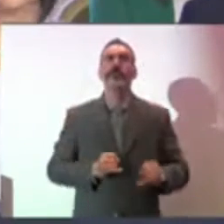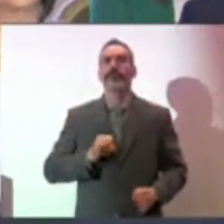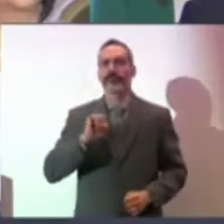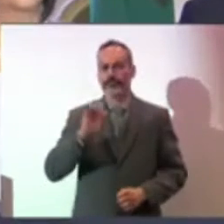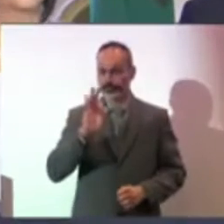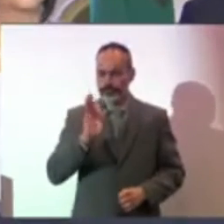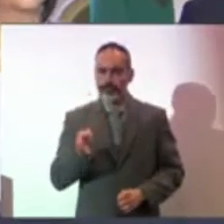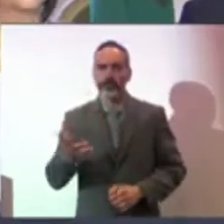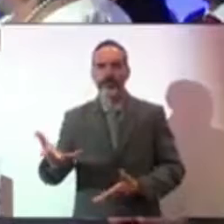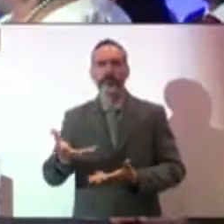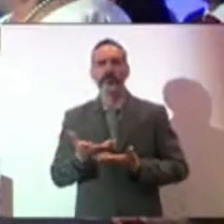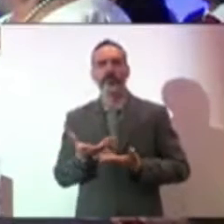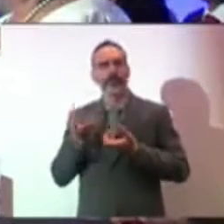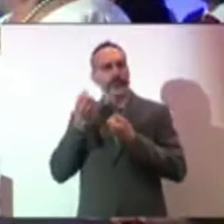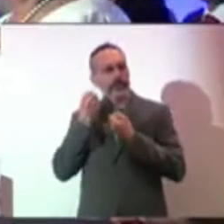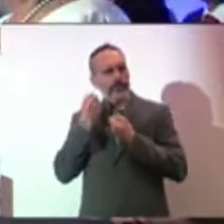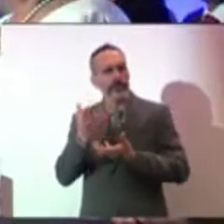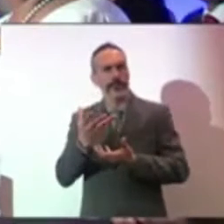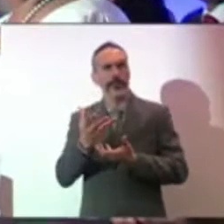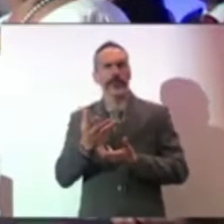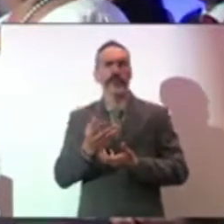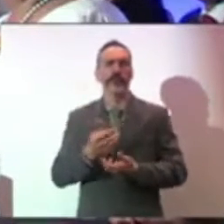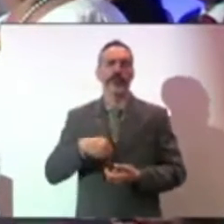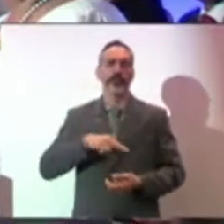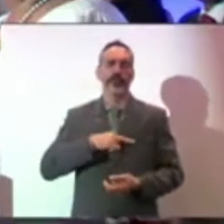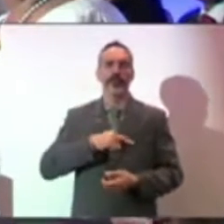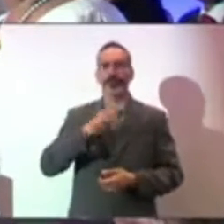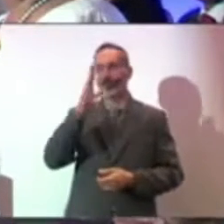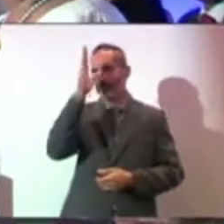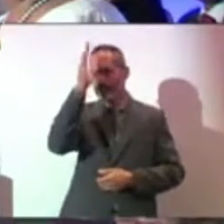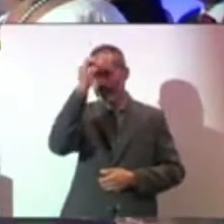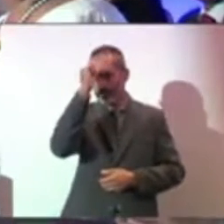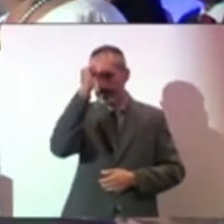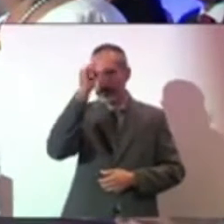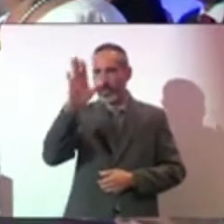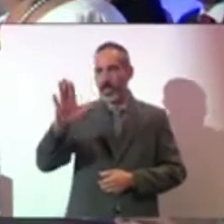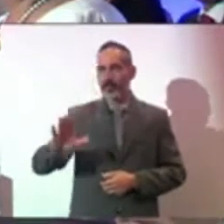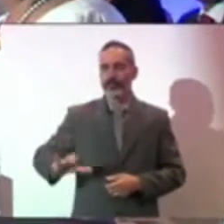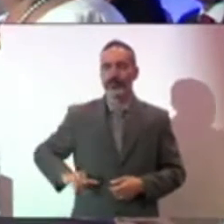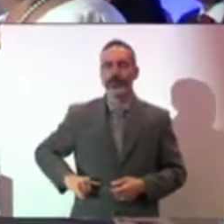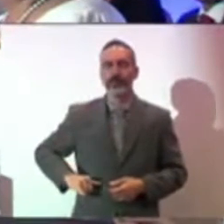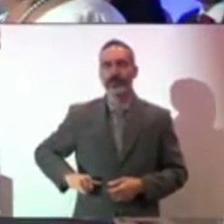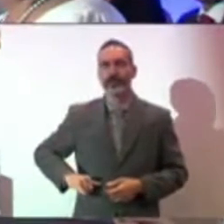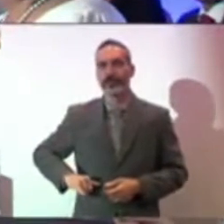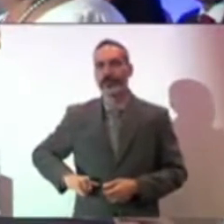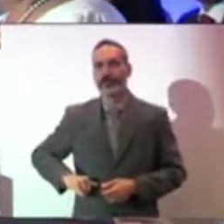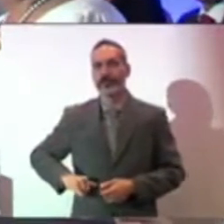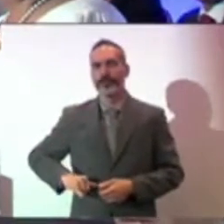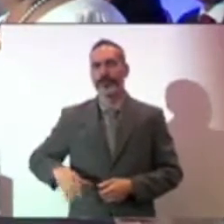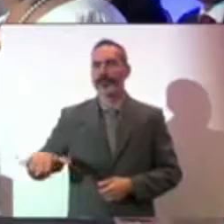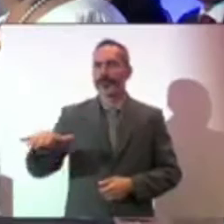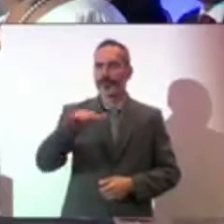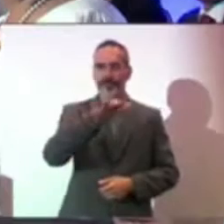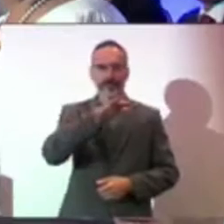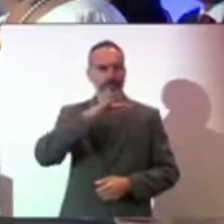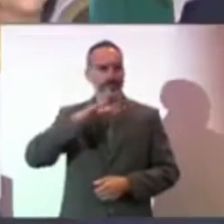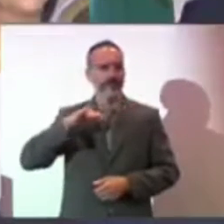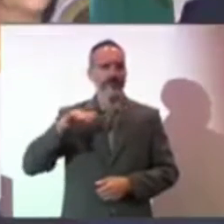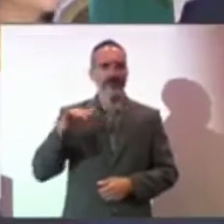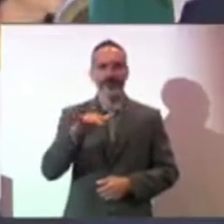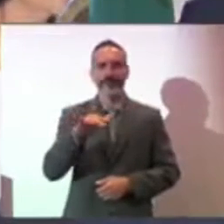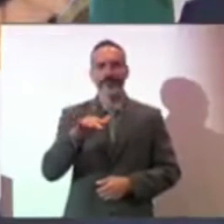disenso para llegar a acuerdos que nos permitan confluir en los intereses que nos son comunes por encima de nuestras